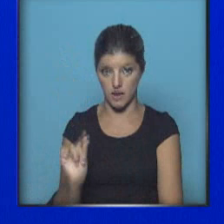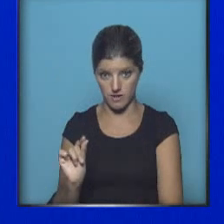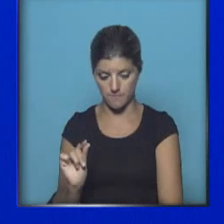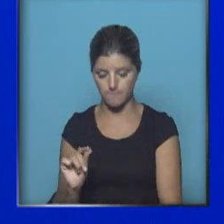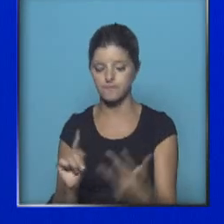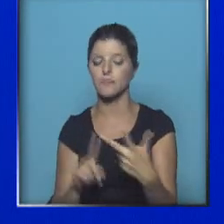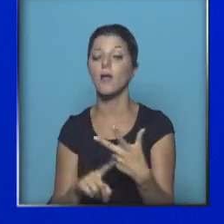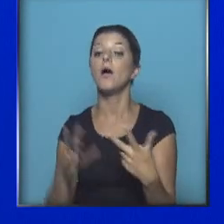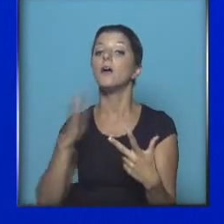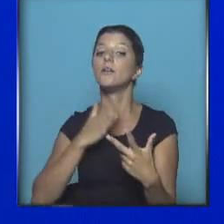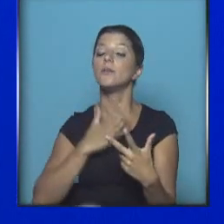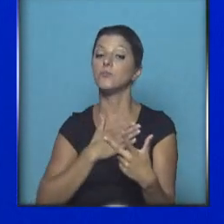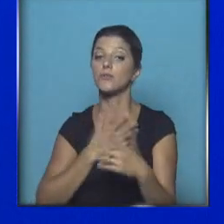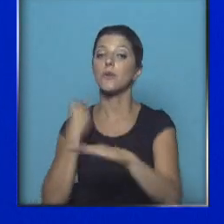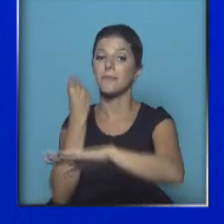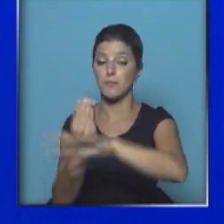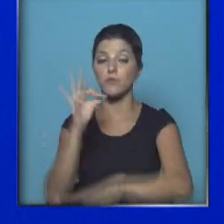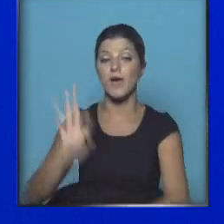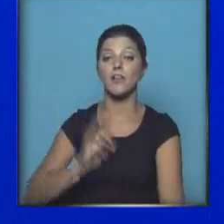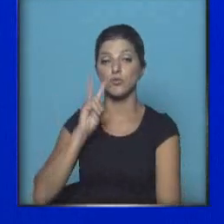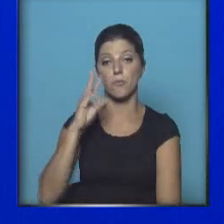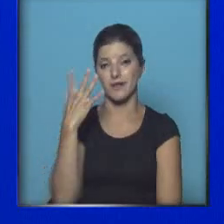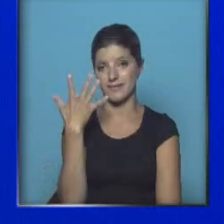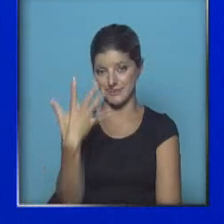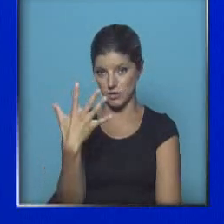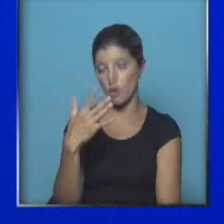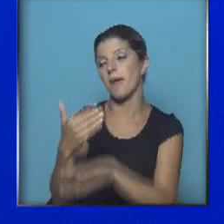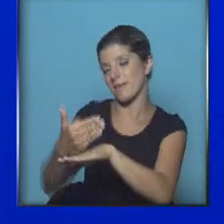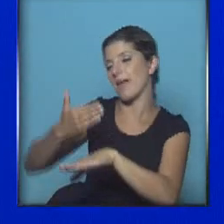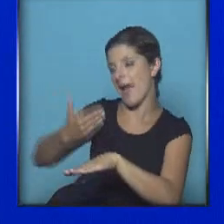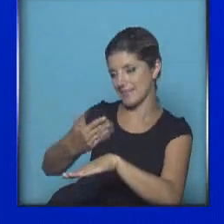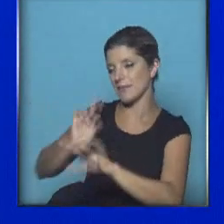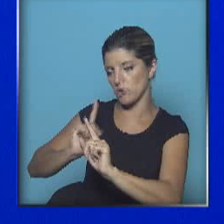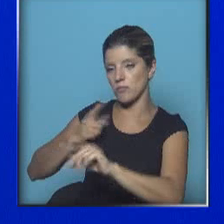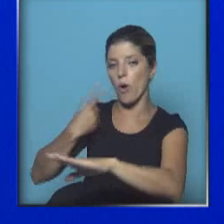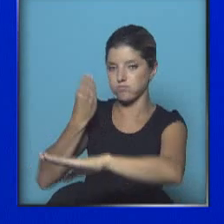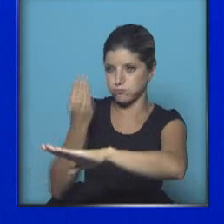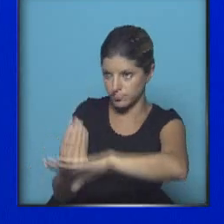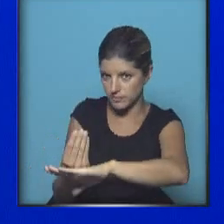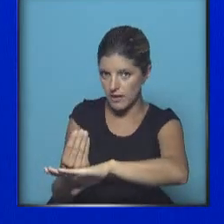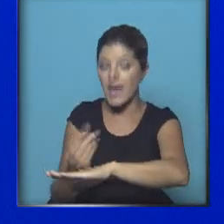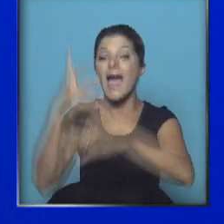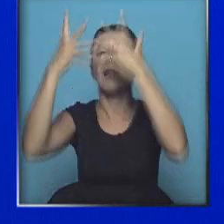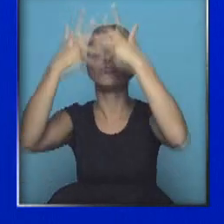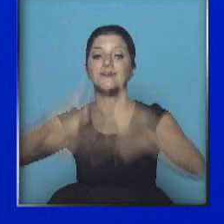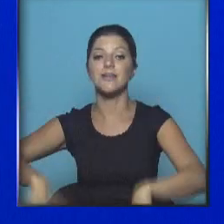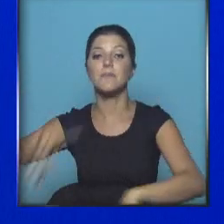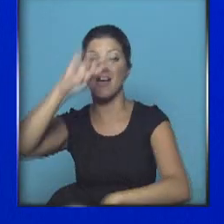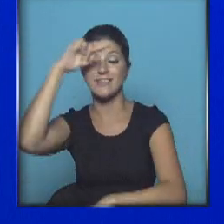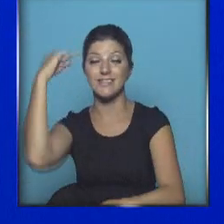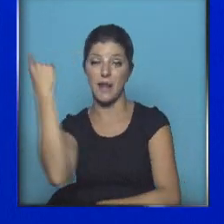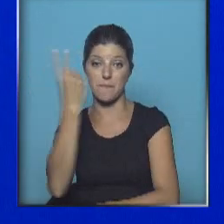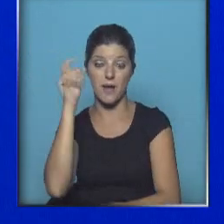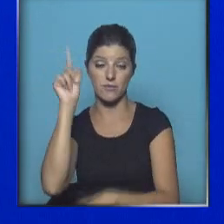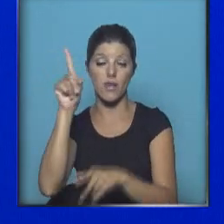Nosotros hemos representado en el año 2005, desde mucho antes, pero representamos ante el Sistema Interamericano de Derechos